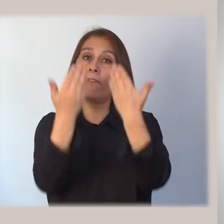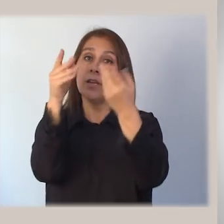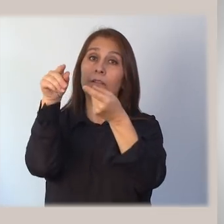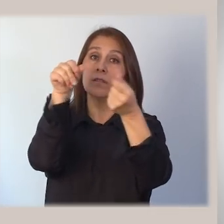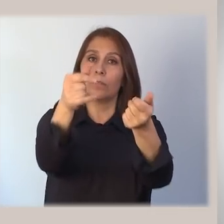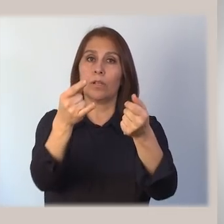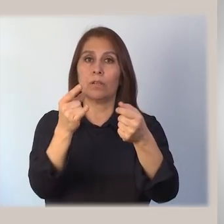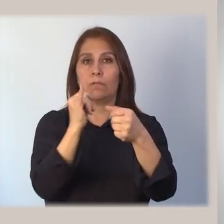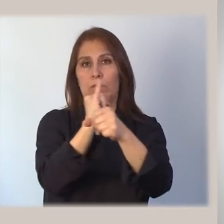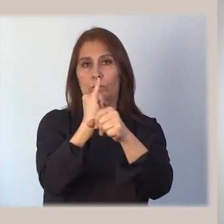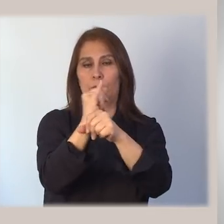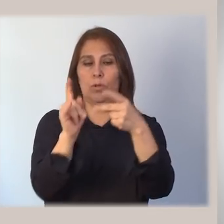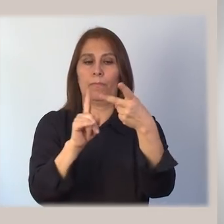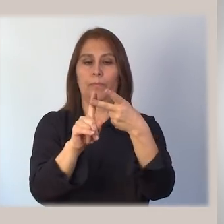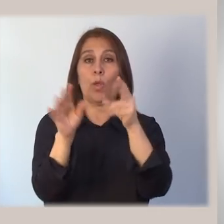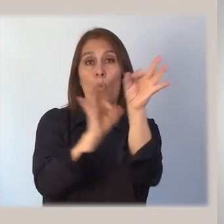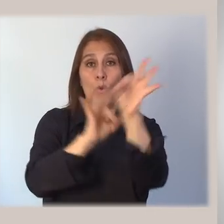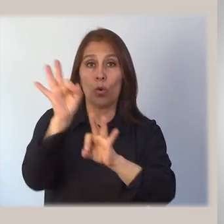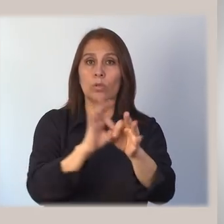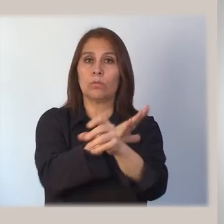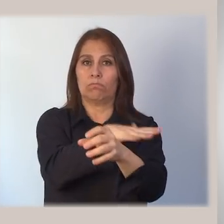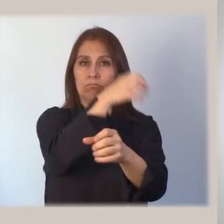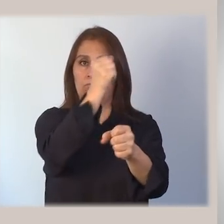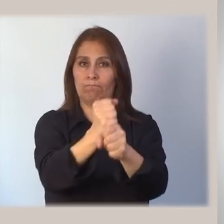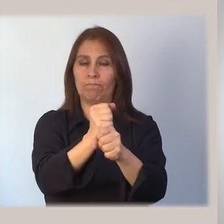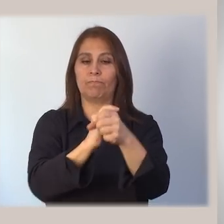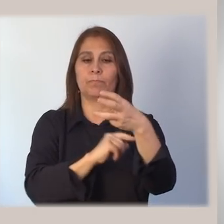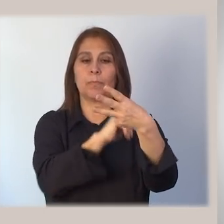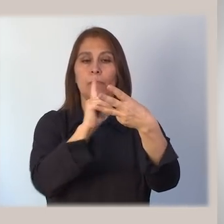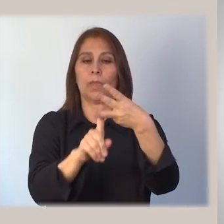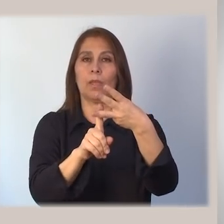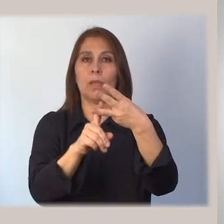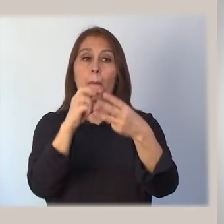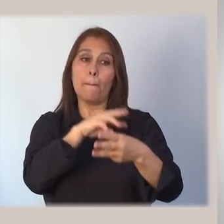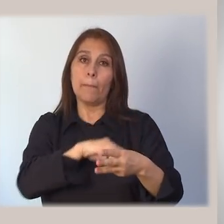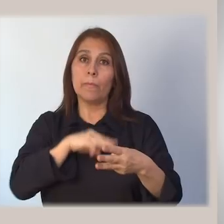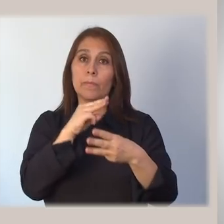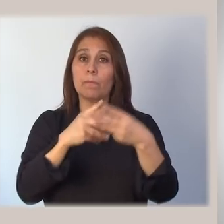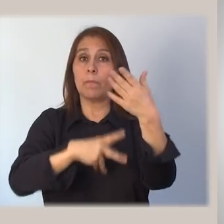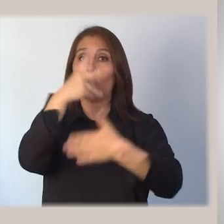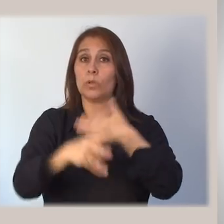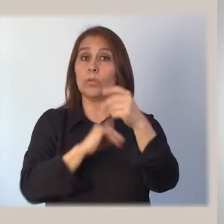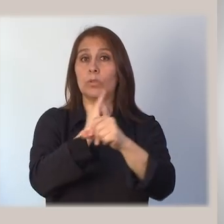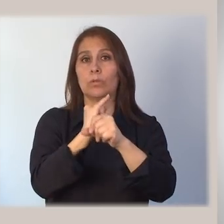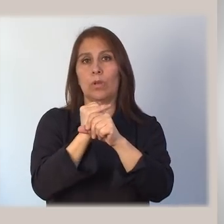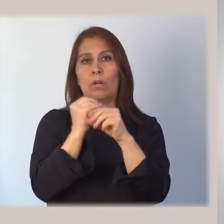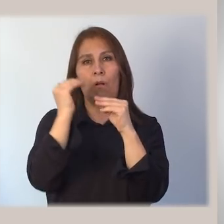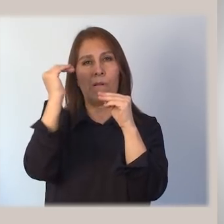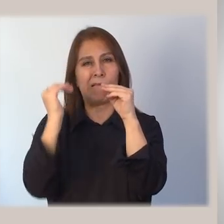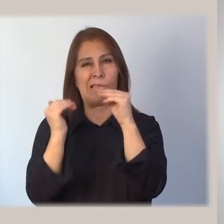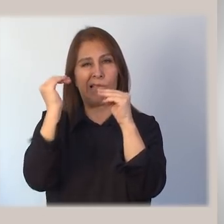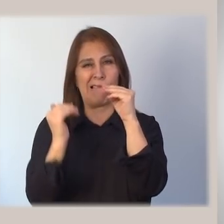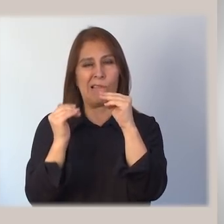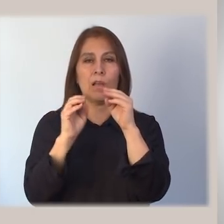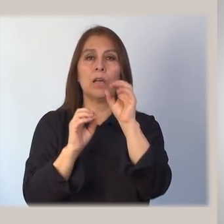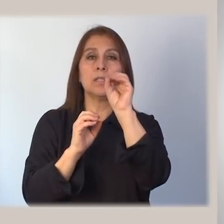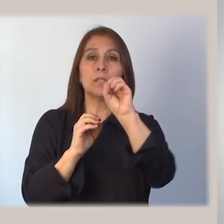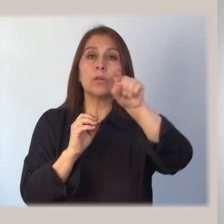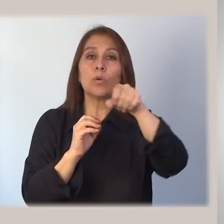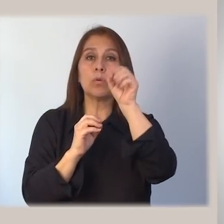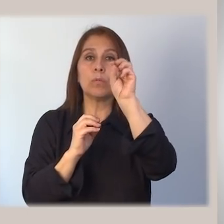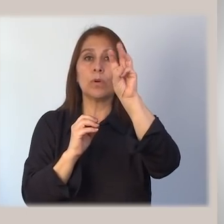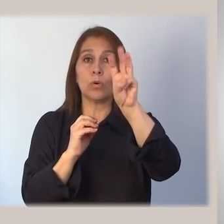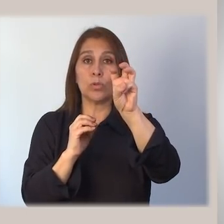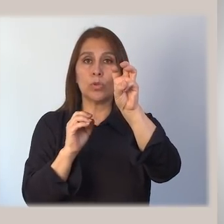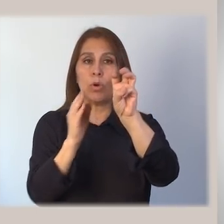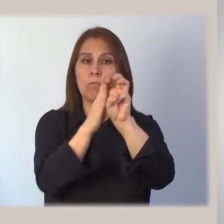Los tres factores restantes, bienestar institucional, organización, gestión y administración, y misión y proyecto institucional, tuvieron